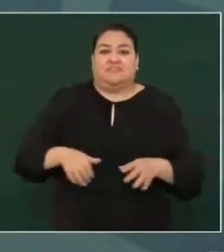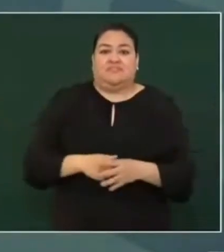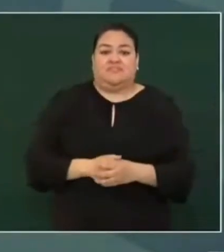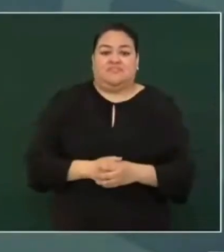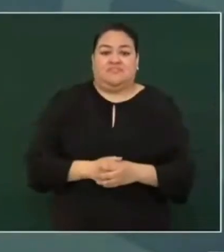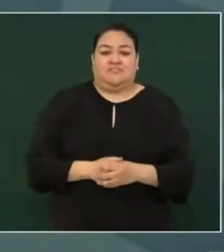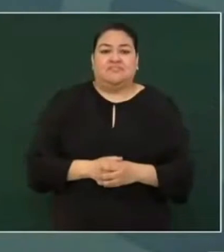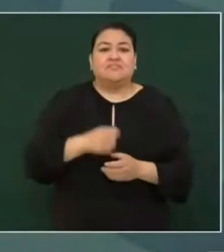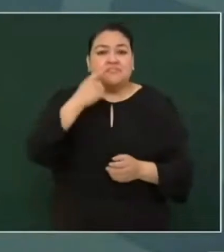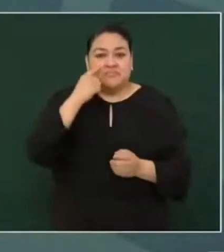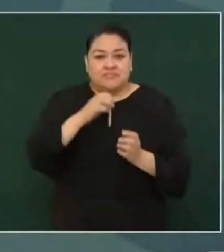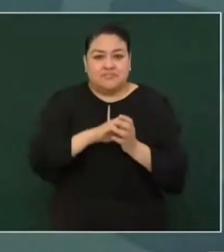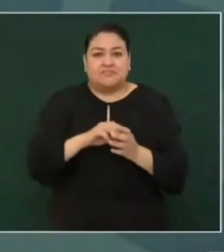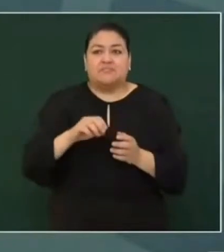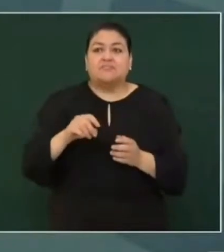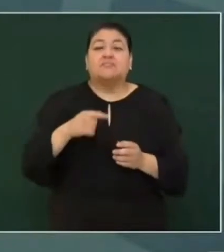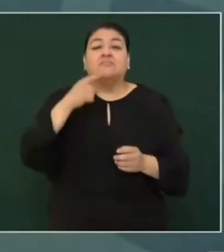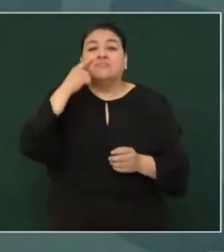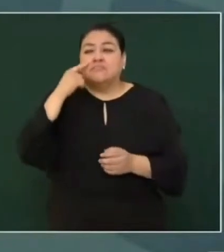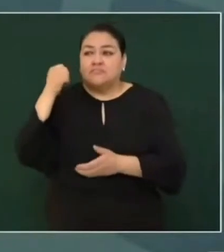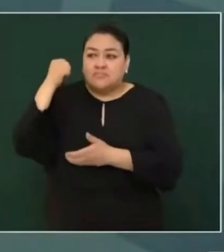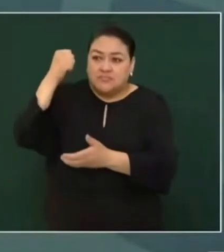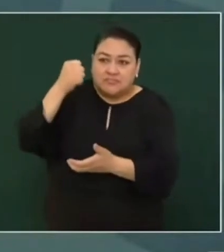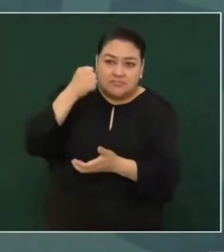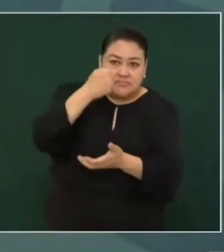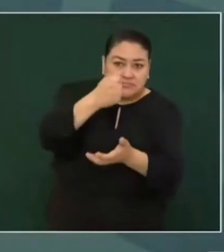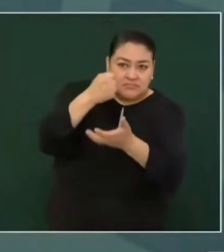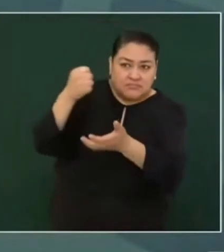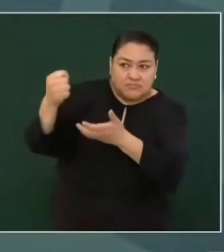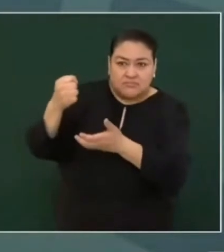a quienes les dan los dineros.